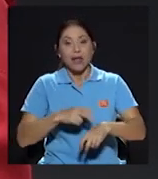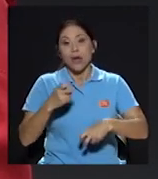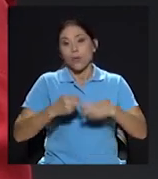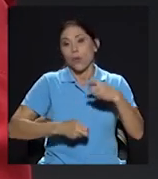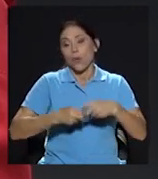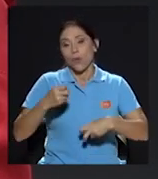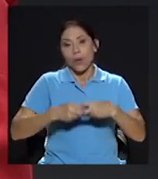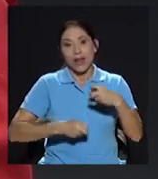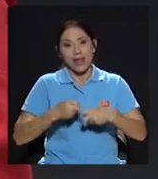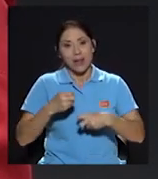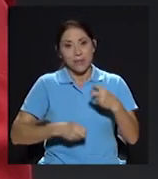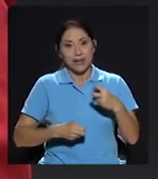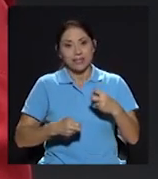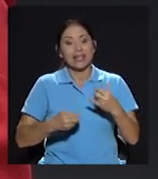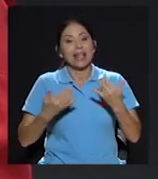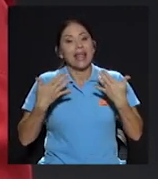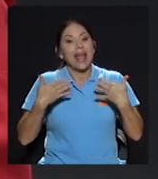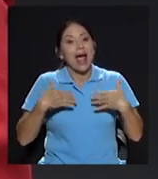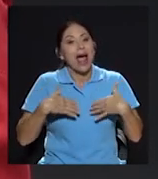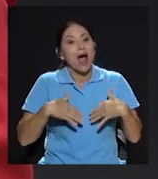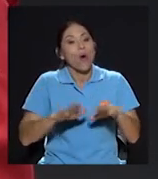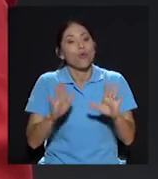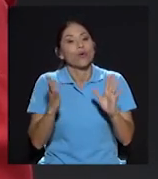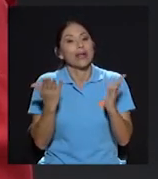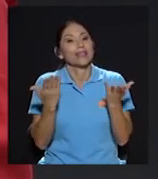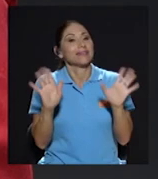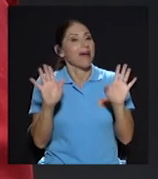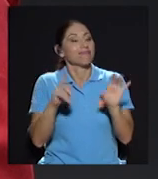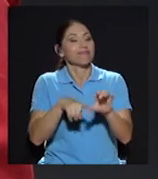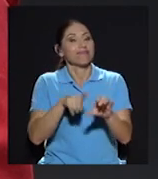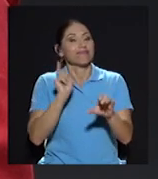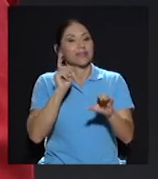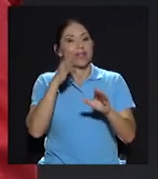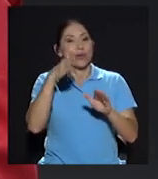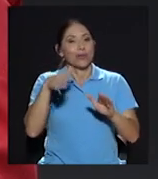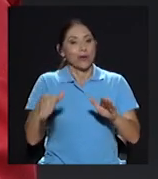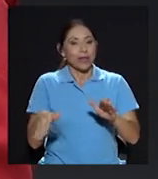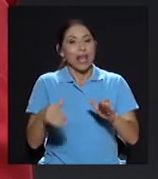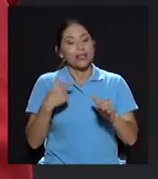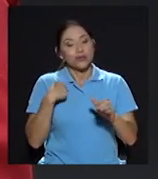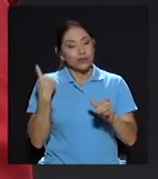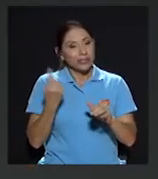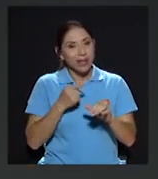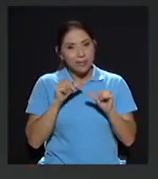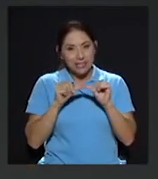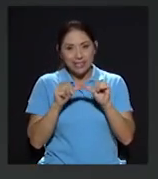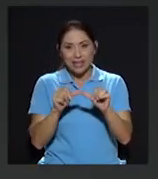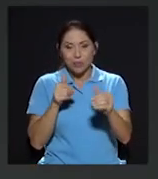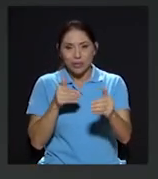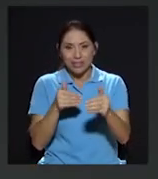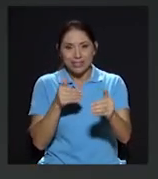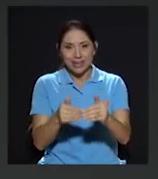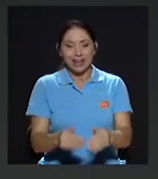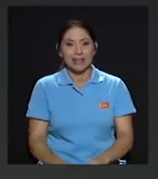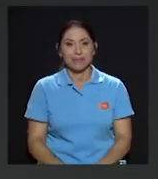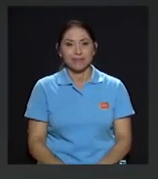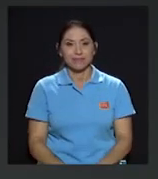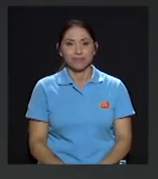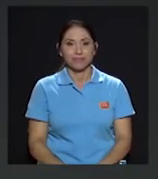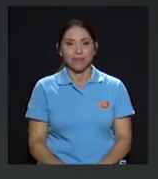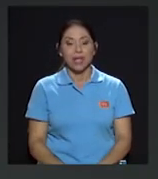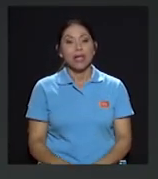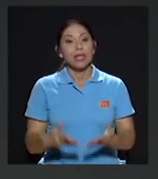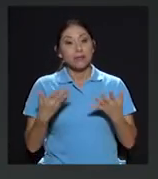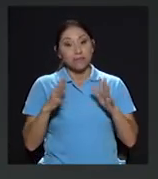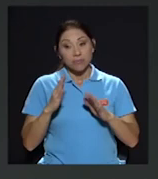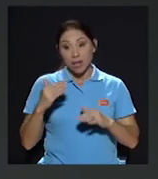alguna manera aún después de salir de la contraloría pues seguimos muy de cerca después de esos